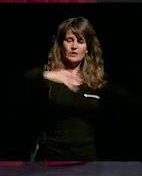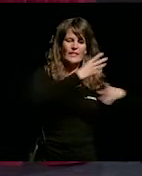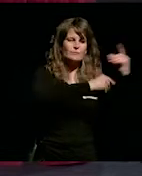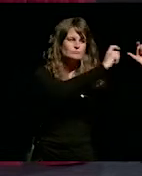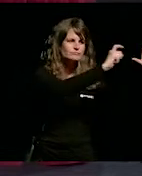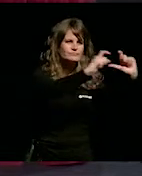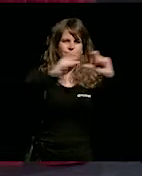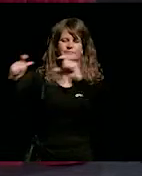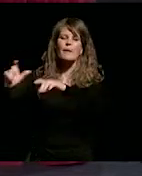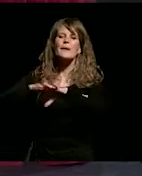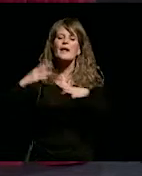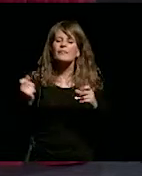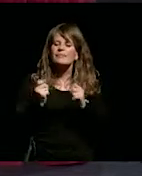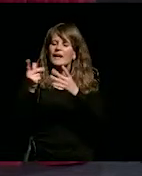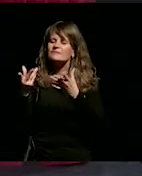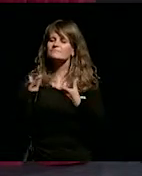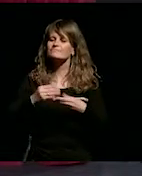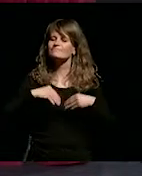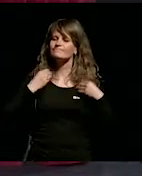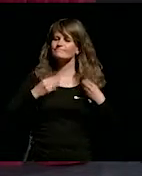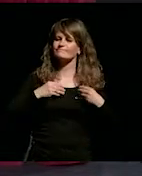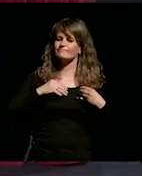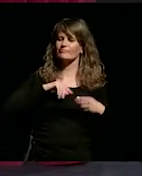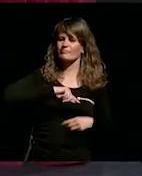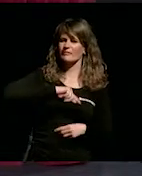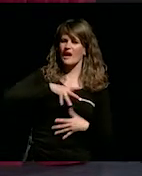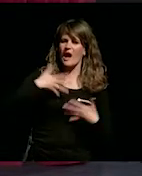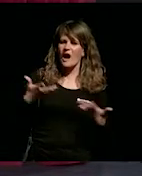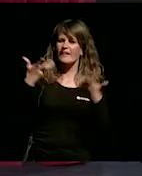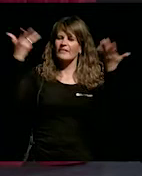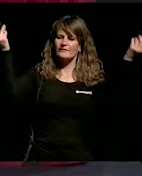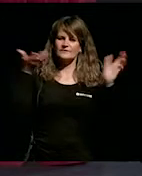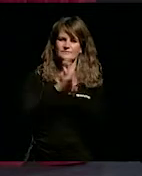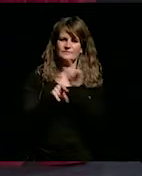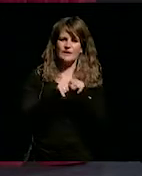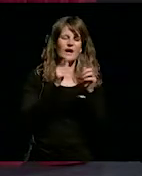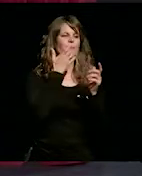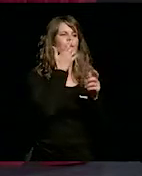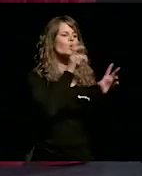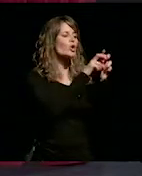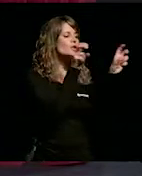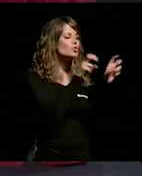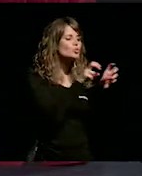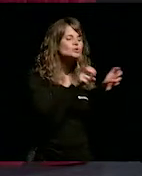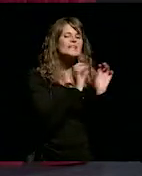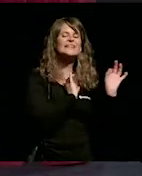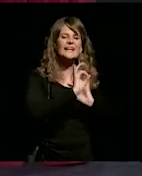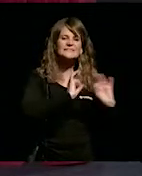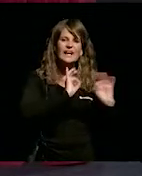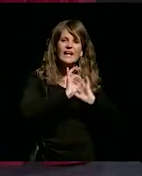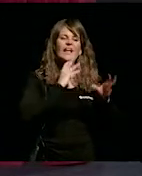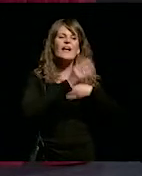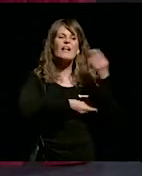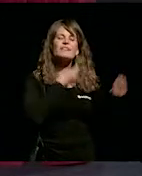todo el mundo. Finalmente, pues incluimos unos debates abiertos con la industria teatral y de las